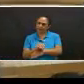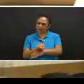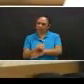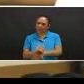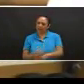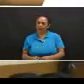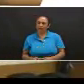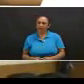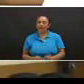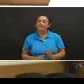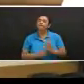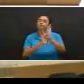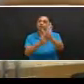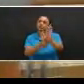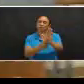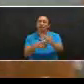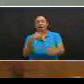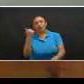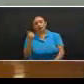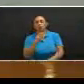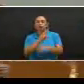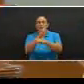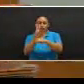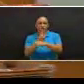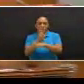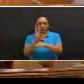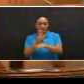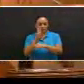chino. Oye.